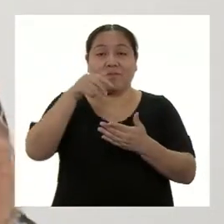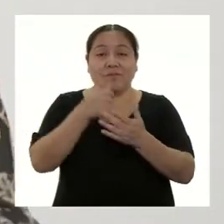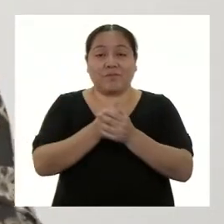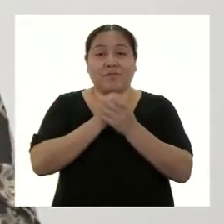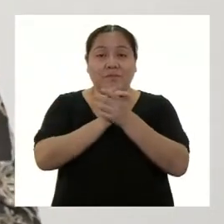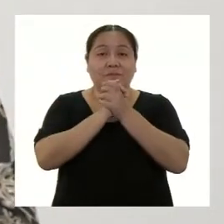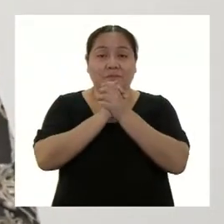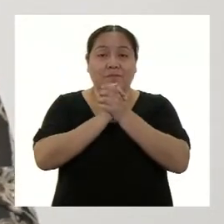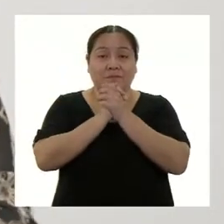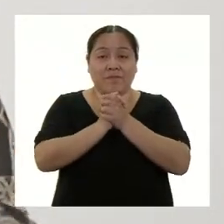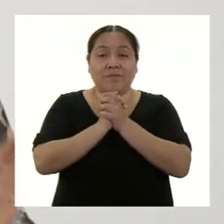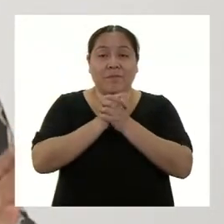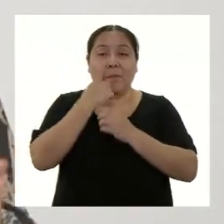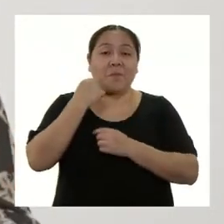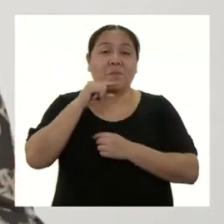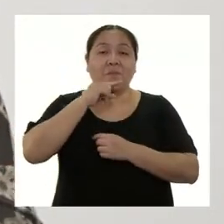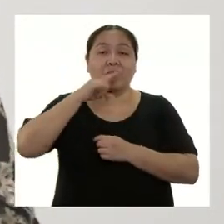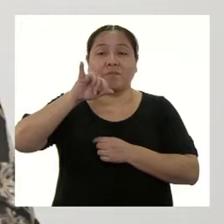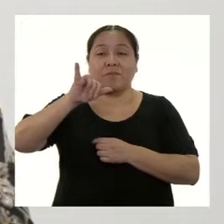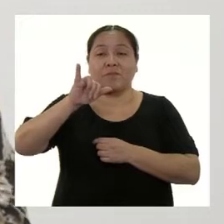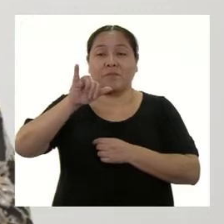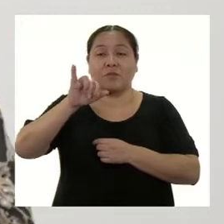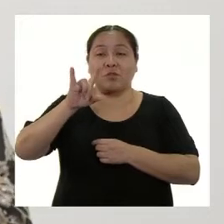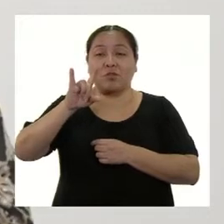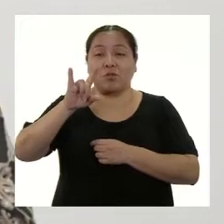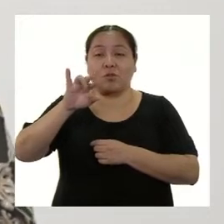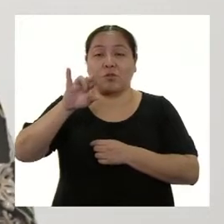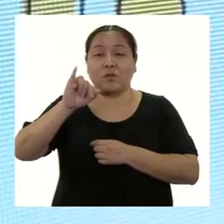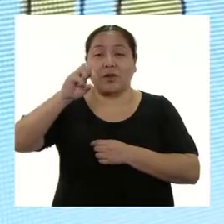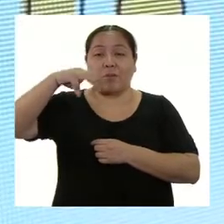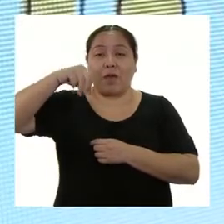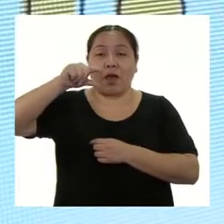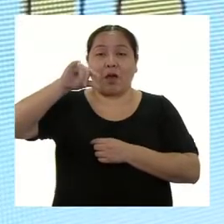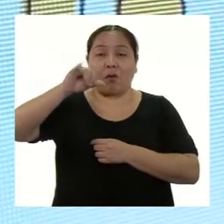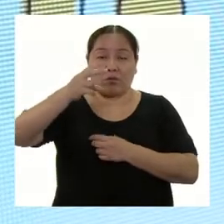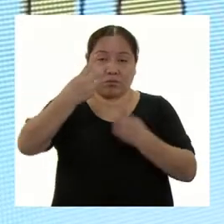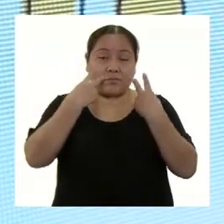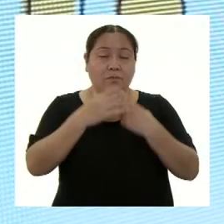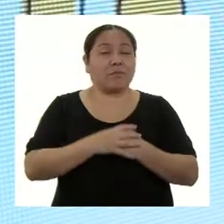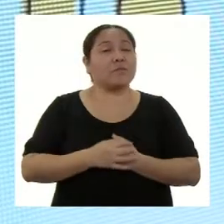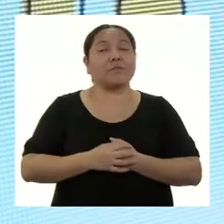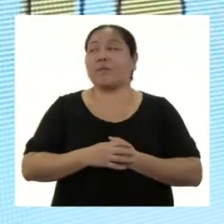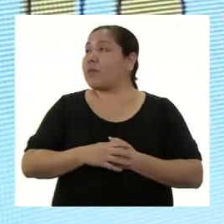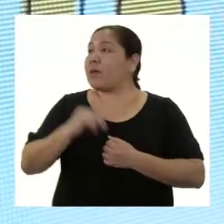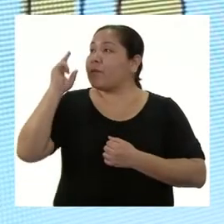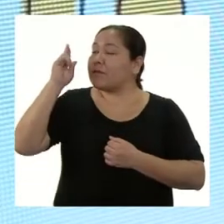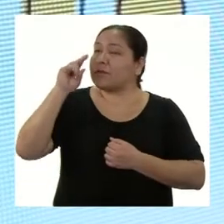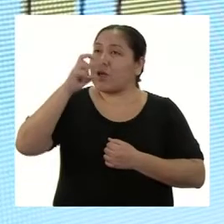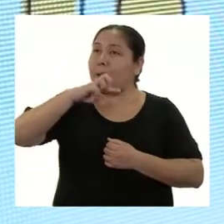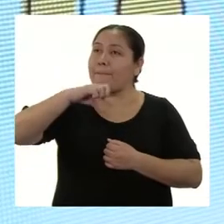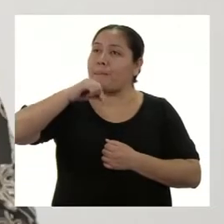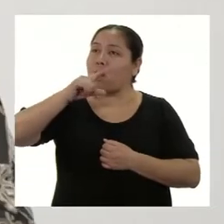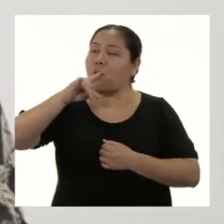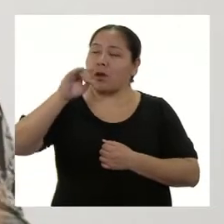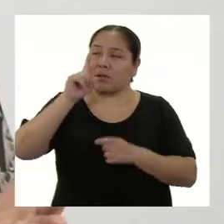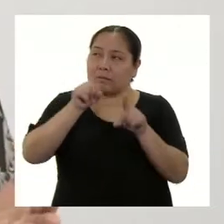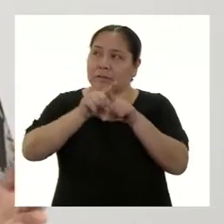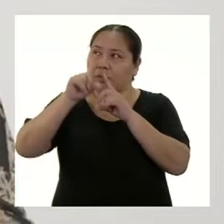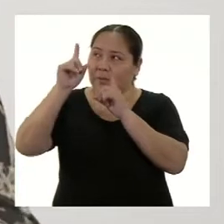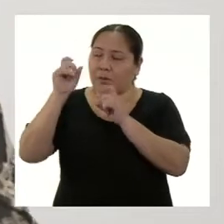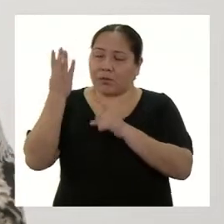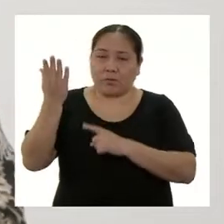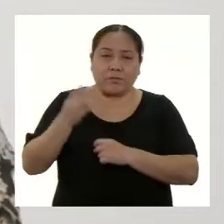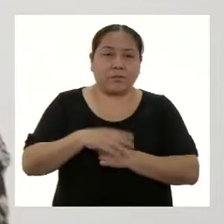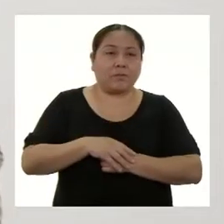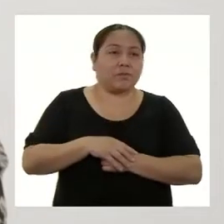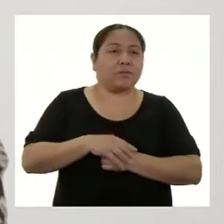mis amigas y amigos de Yurimaguas que nos están viendo. Profesora, Paula también tiene una pregunta para usted. Por